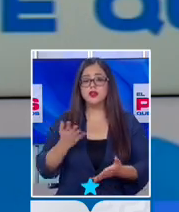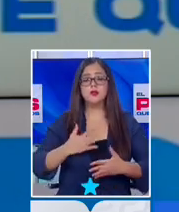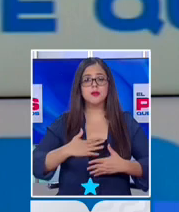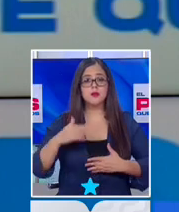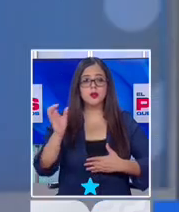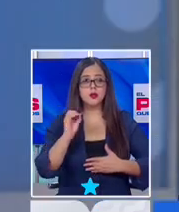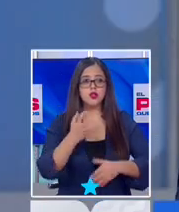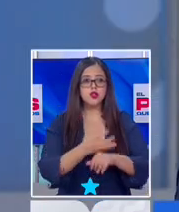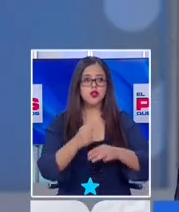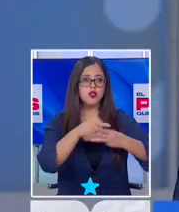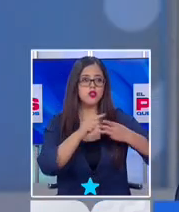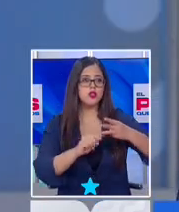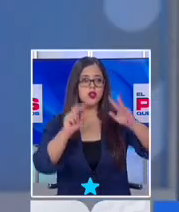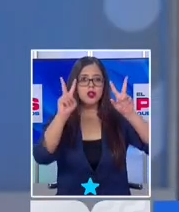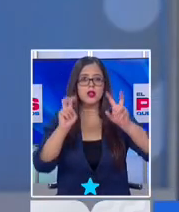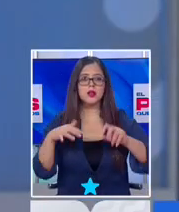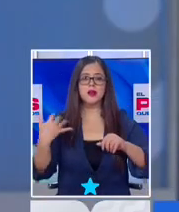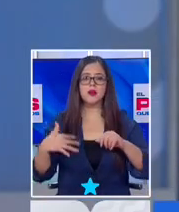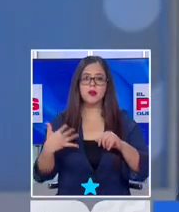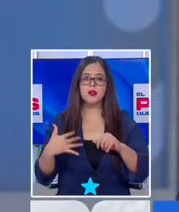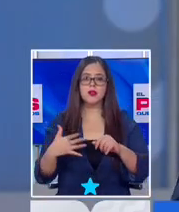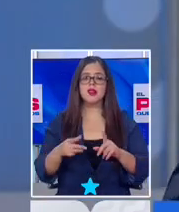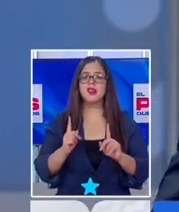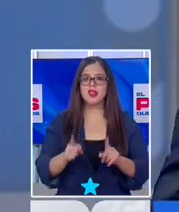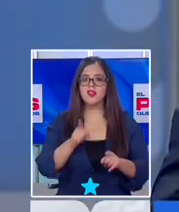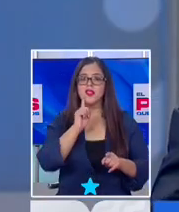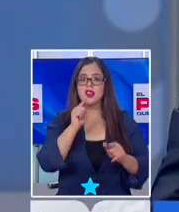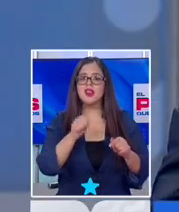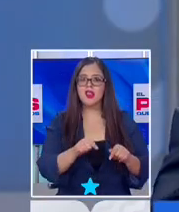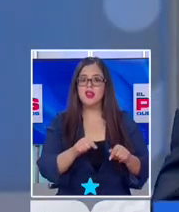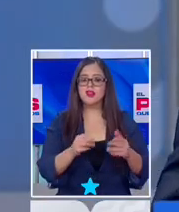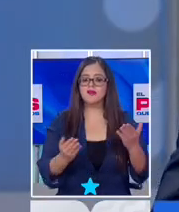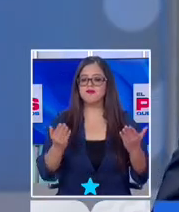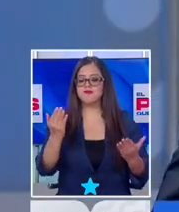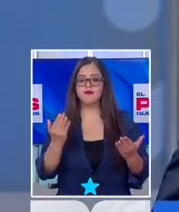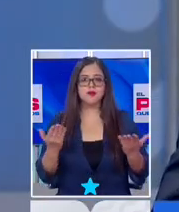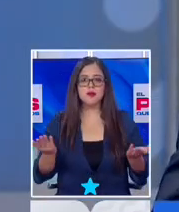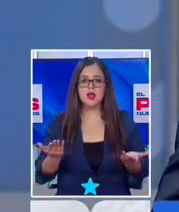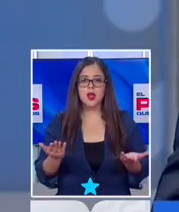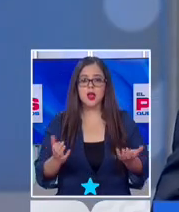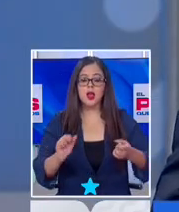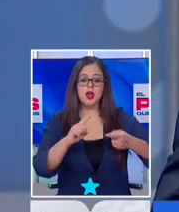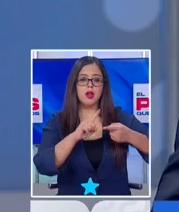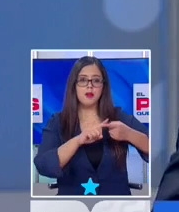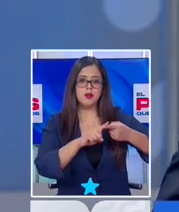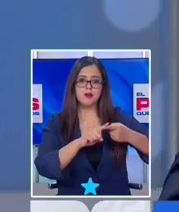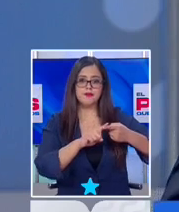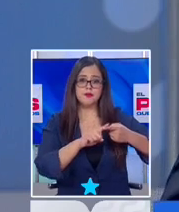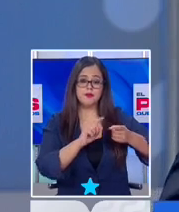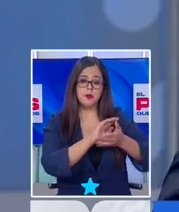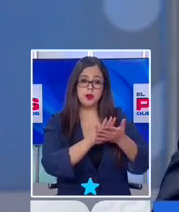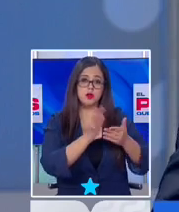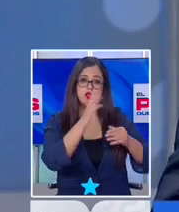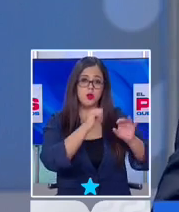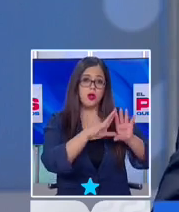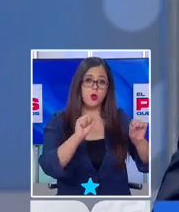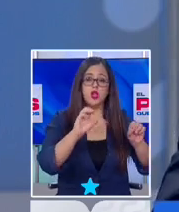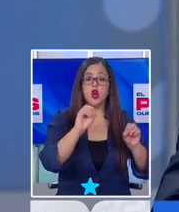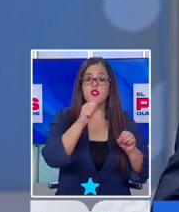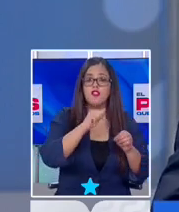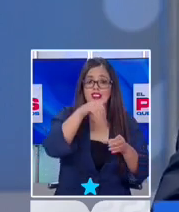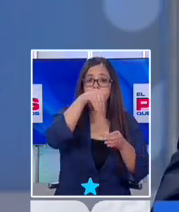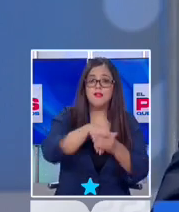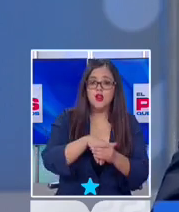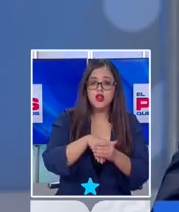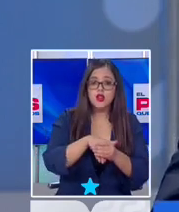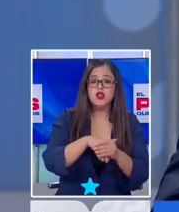juicio hay 3 temas que son fundamentales que debiera tener este contrapeso primero cuando no hay acuerdo no se alcanza ciertos cuadros a